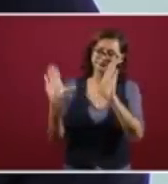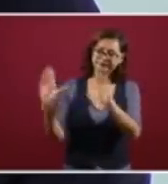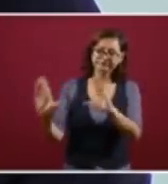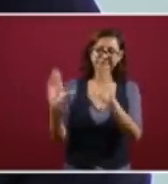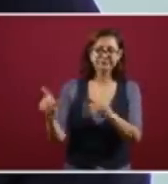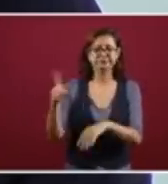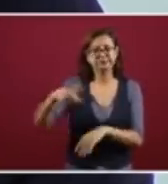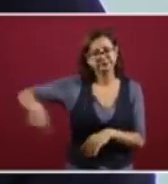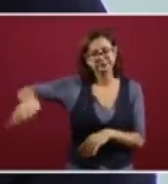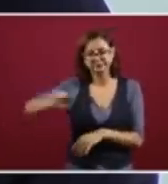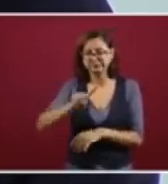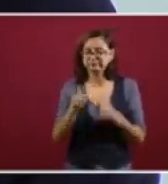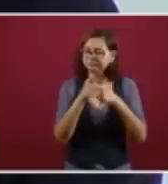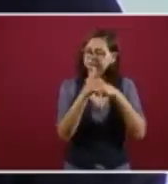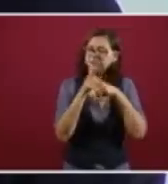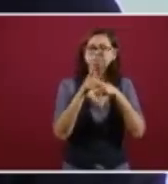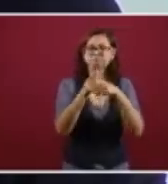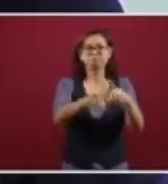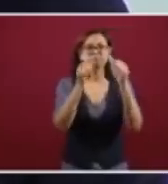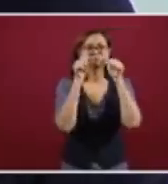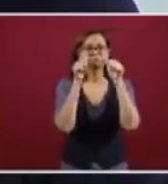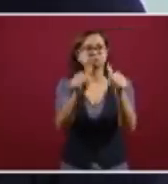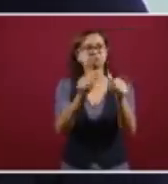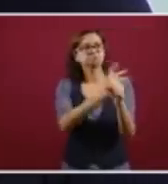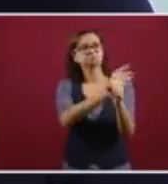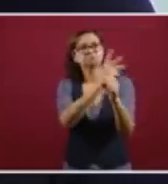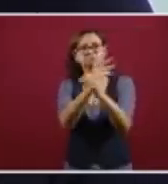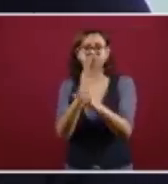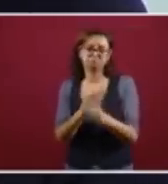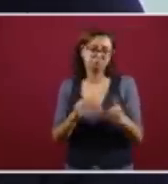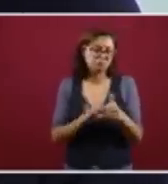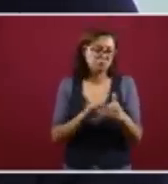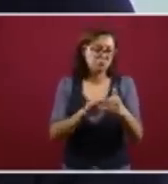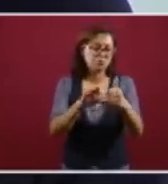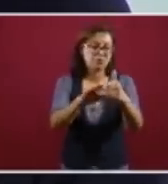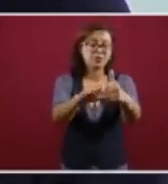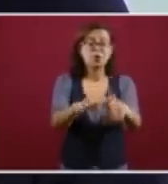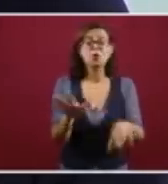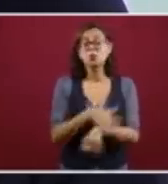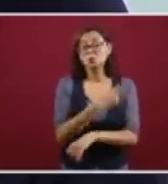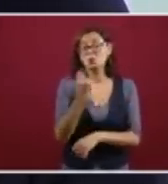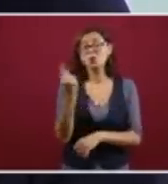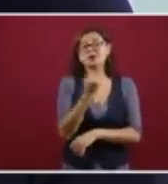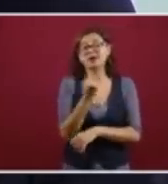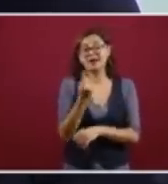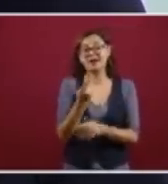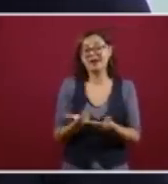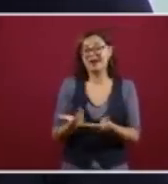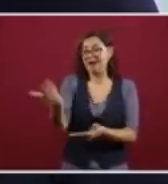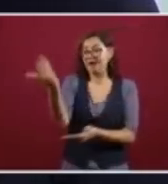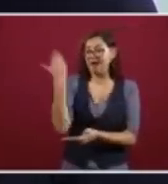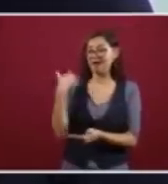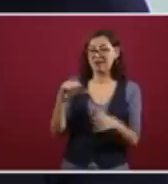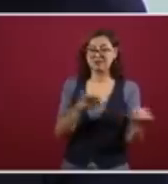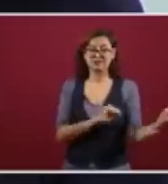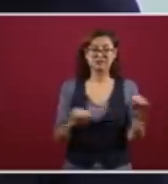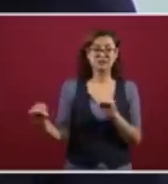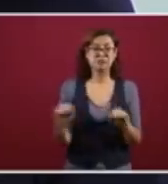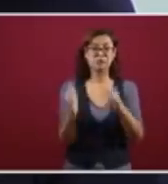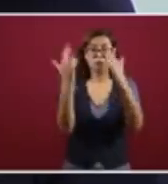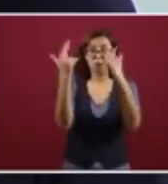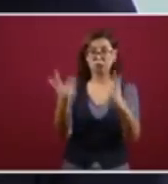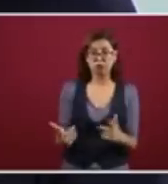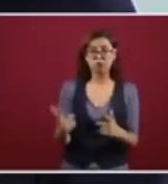el mantenimiento de los inmuebles, dado que la falta de mantenimiento fue una de las causas también que generó que los daños fueran